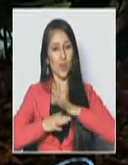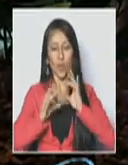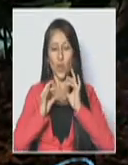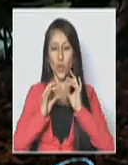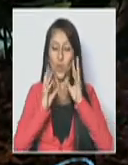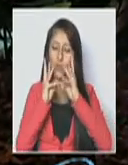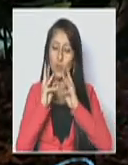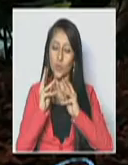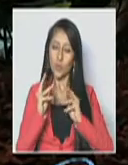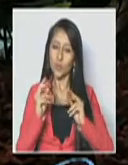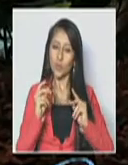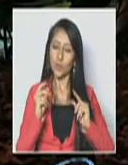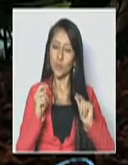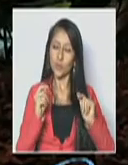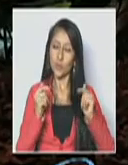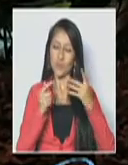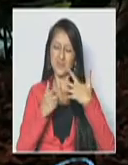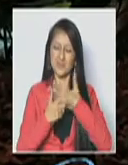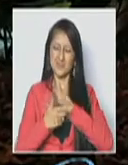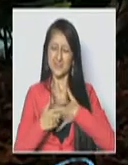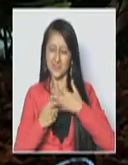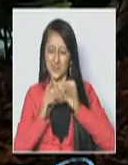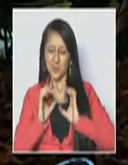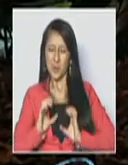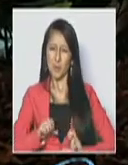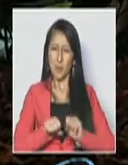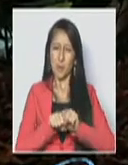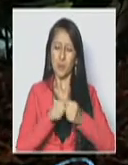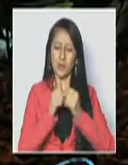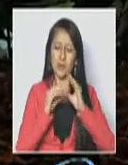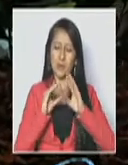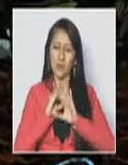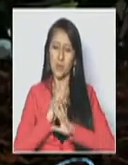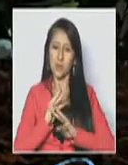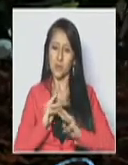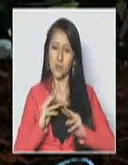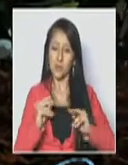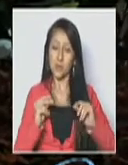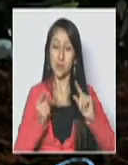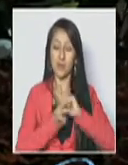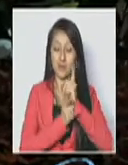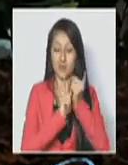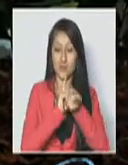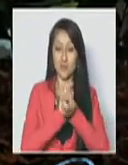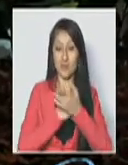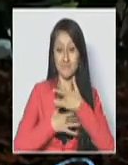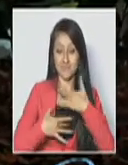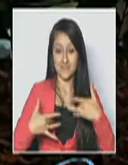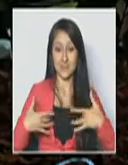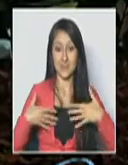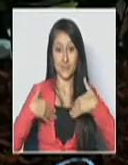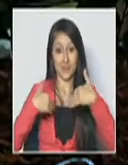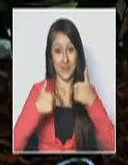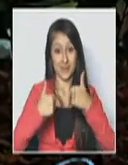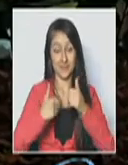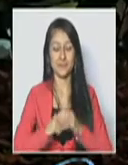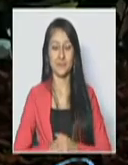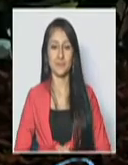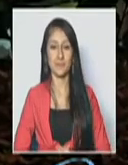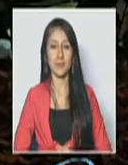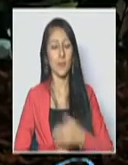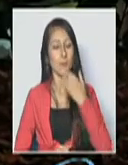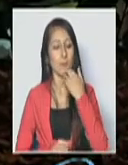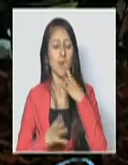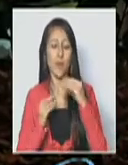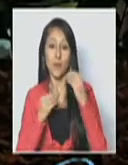la congestión la irritación la inflamación y mejoran los procesos patológicos yo estoy hablando